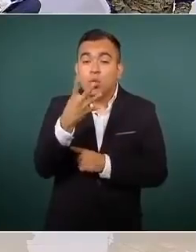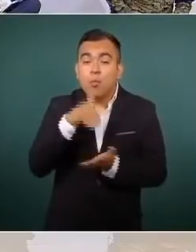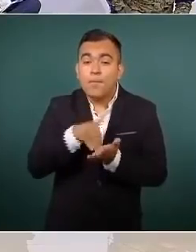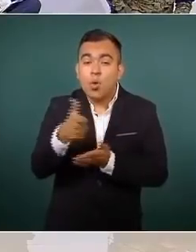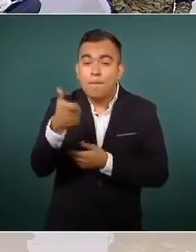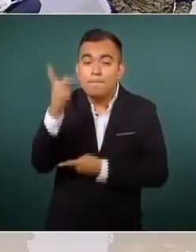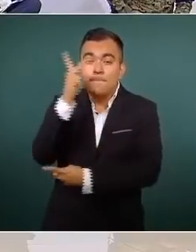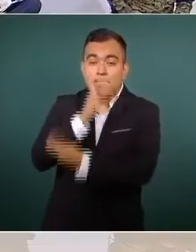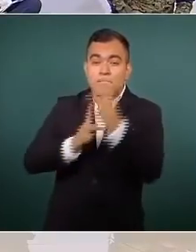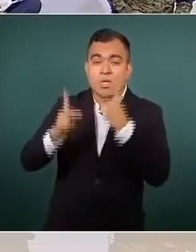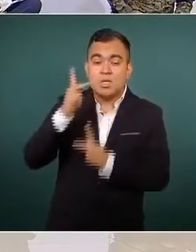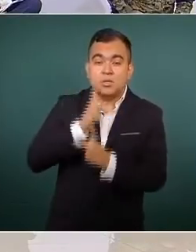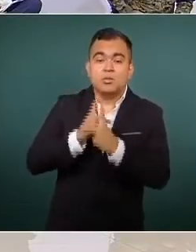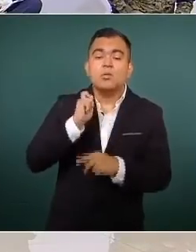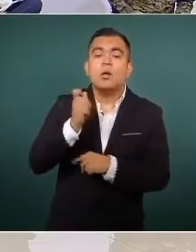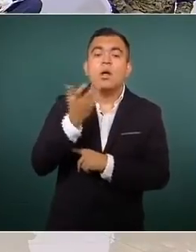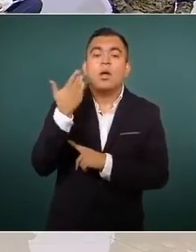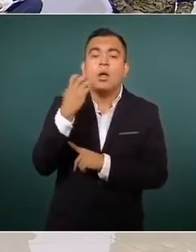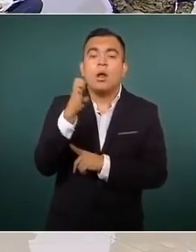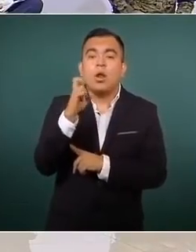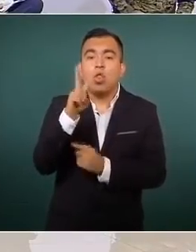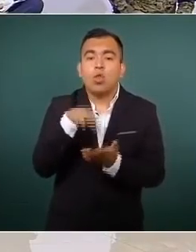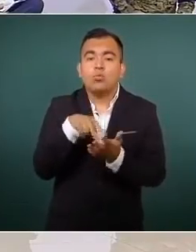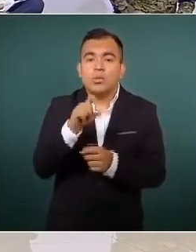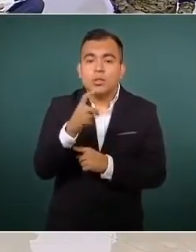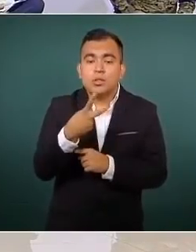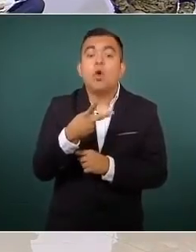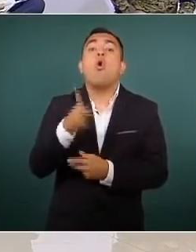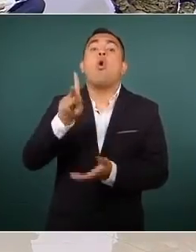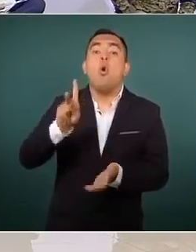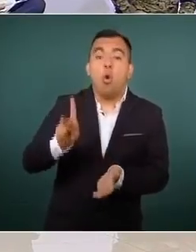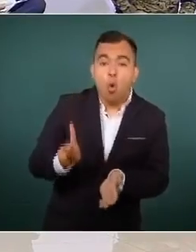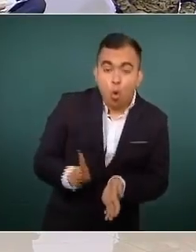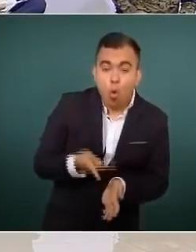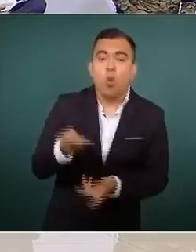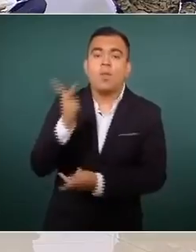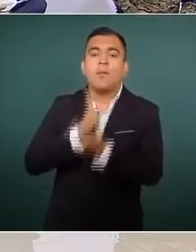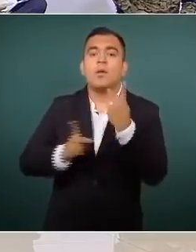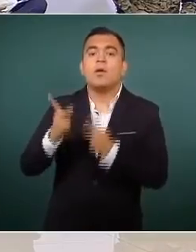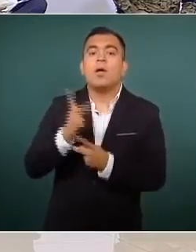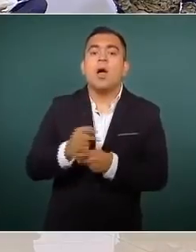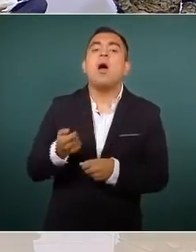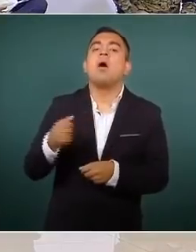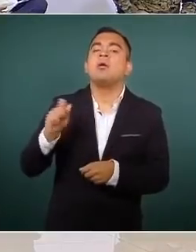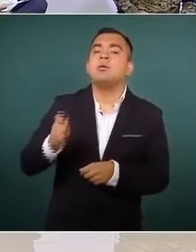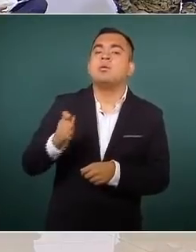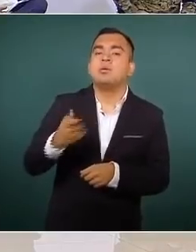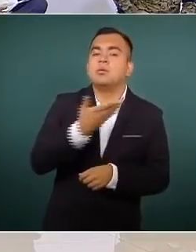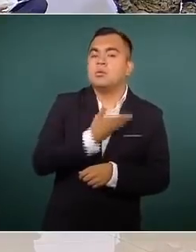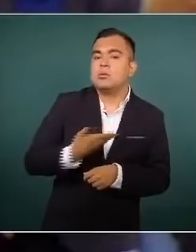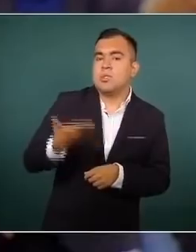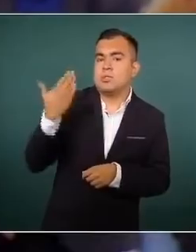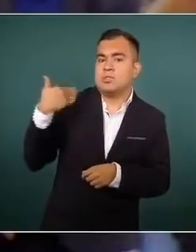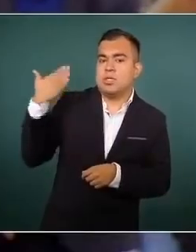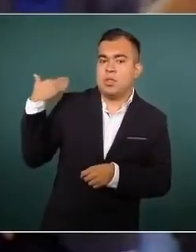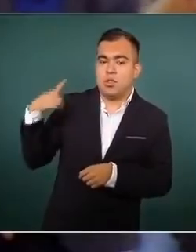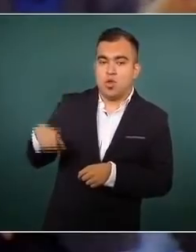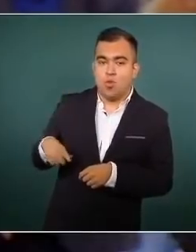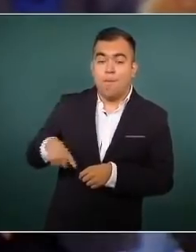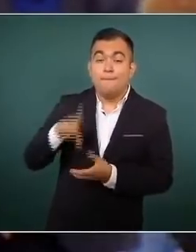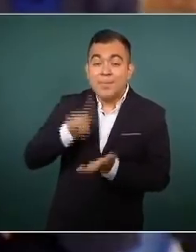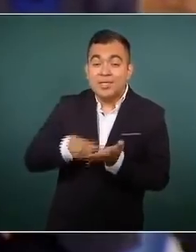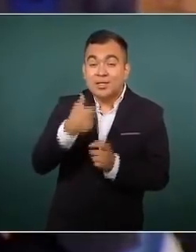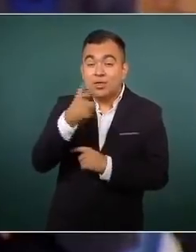pesos. Enero de 2020, Jalisco refinanció crédito de administraciones pasadas por